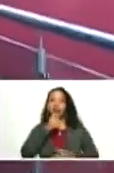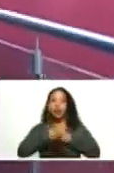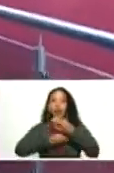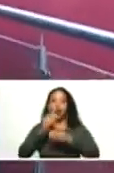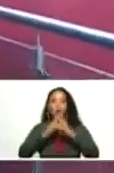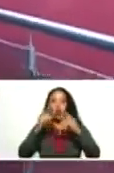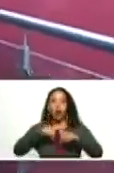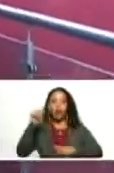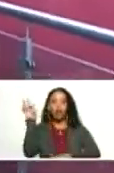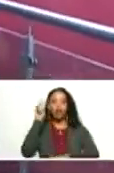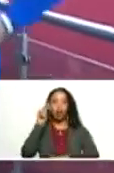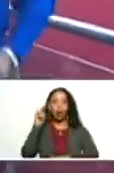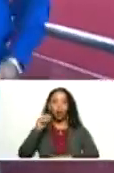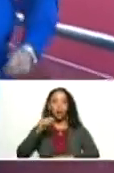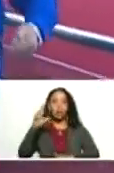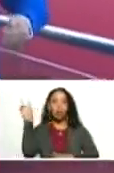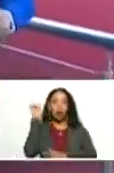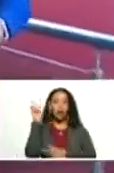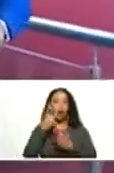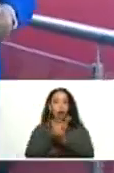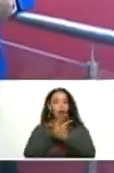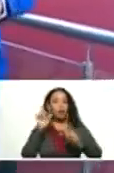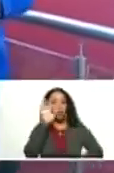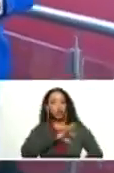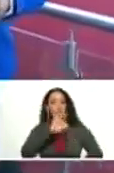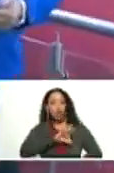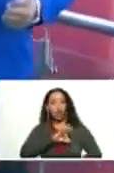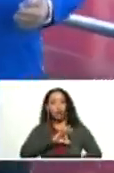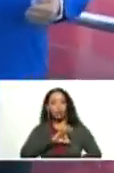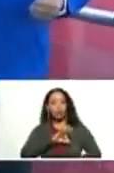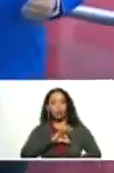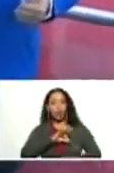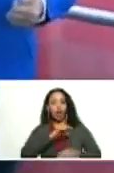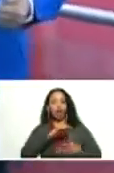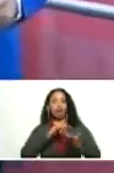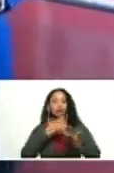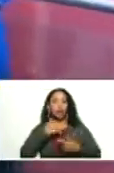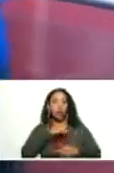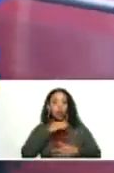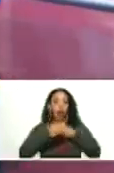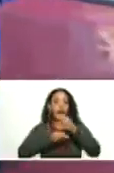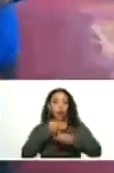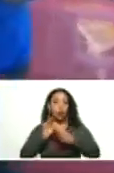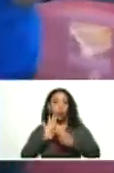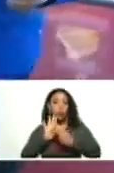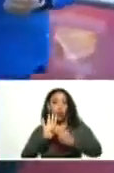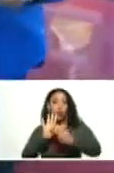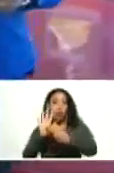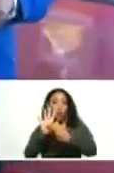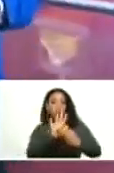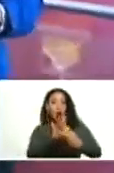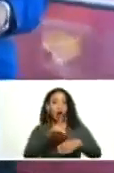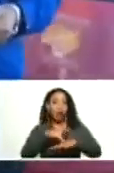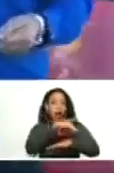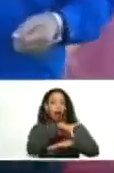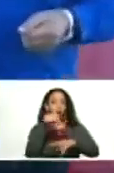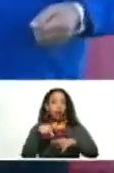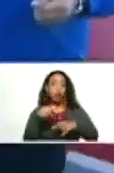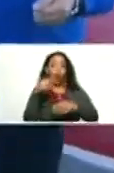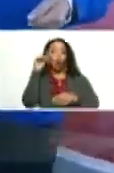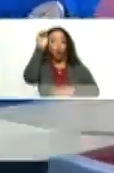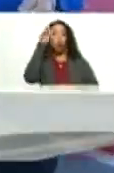porque Venezuela fuera patria libre y soberana. Vamos dejando, Terán. Vamos dejando las bóvedas de La Guaira en esta primera